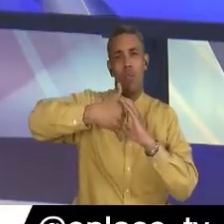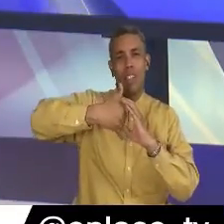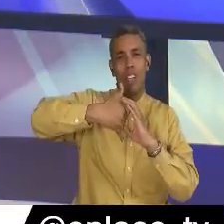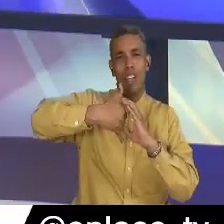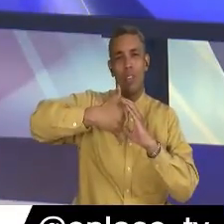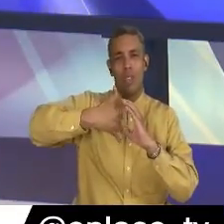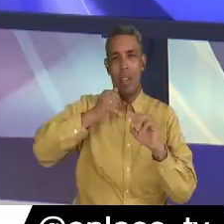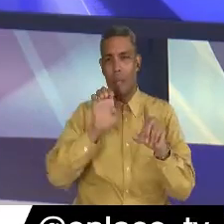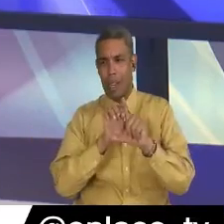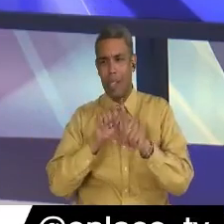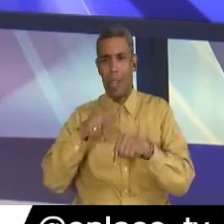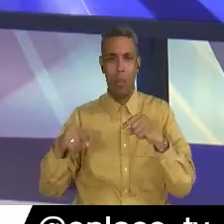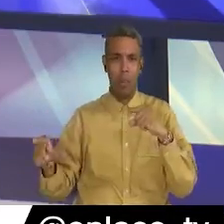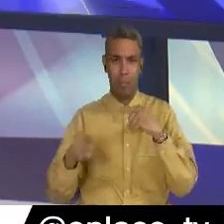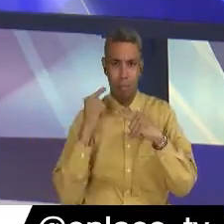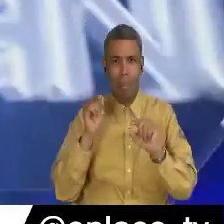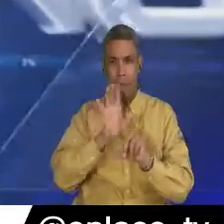Enlace Noticias.